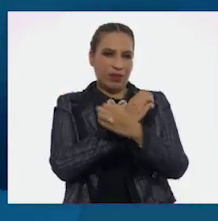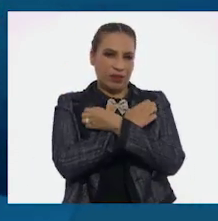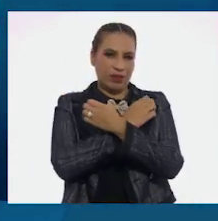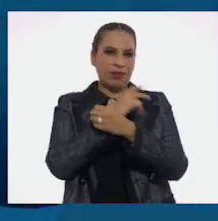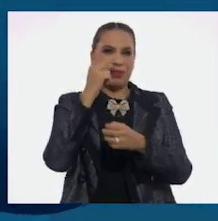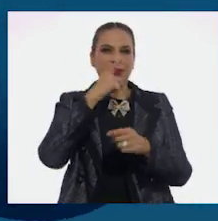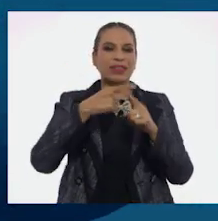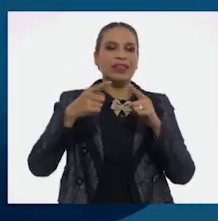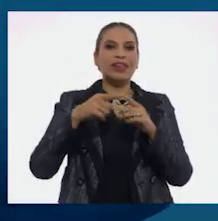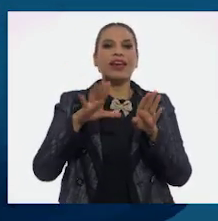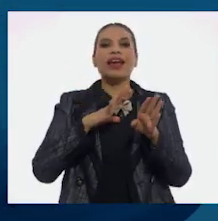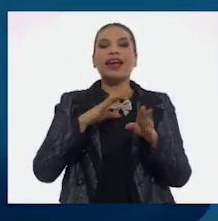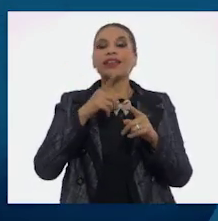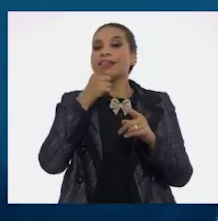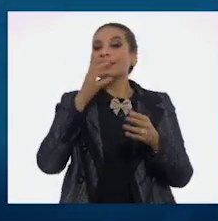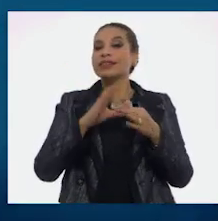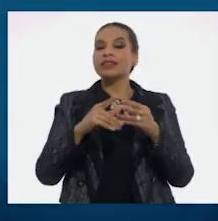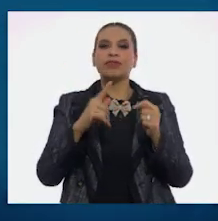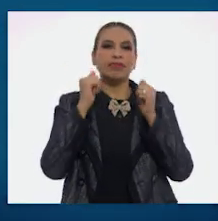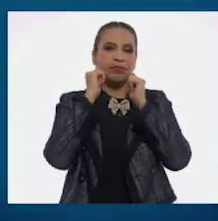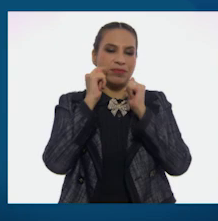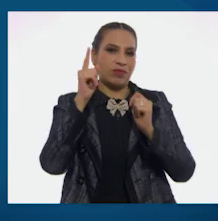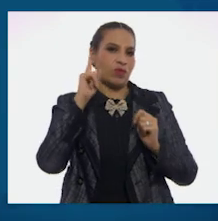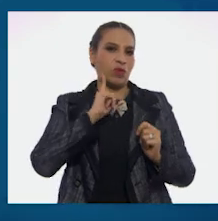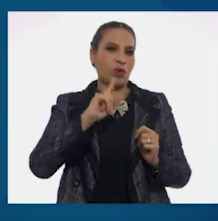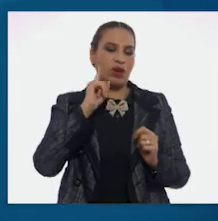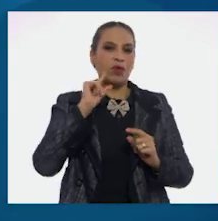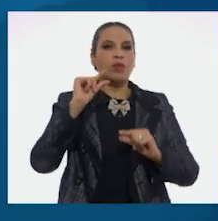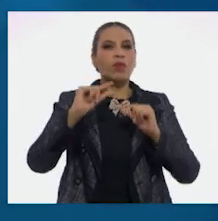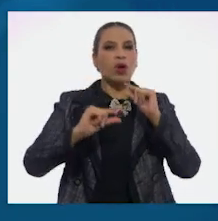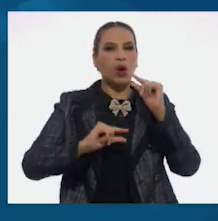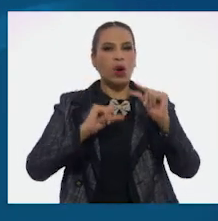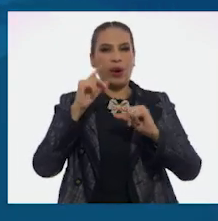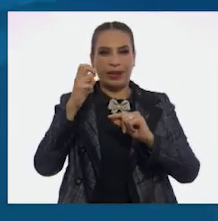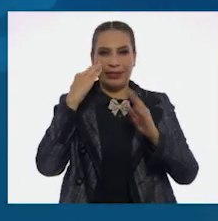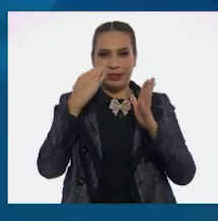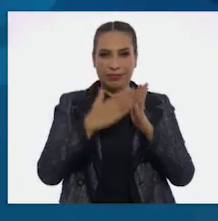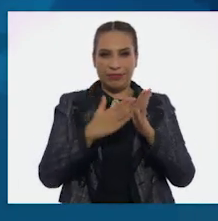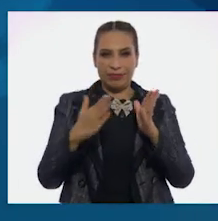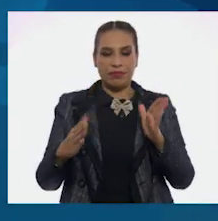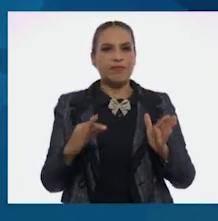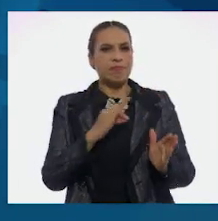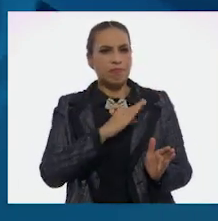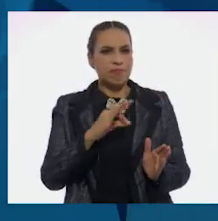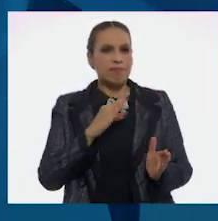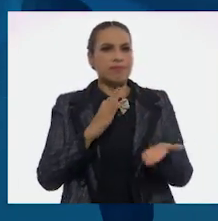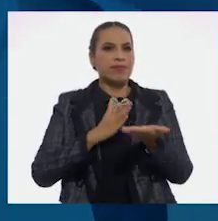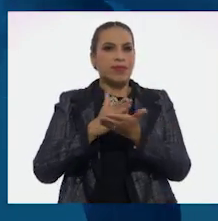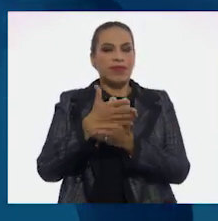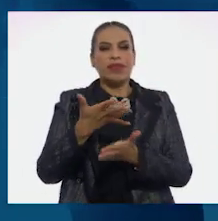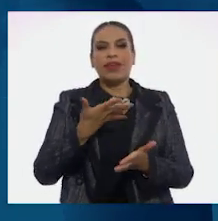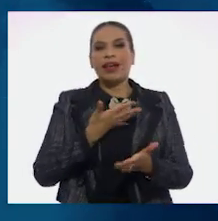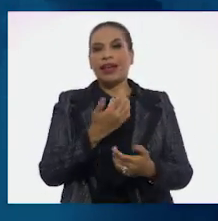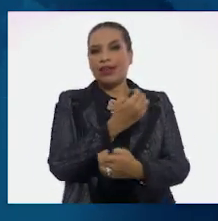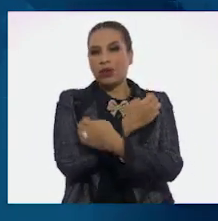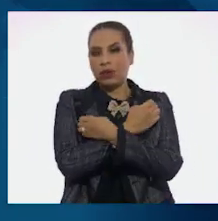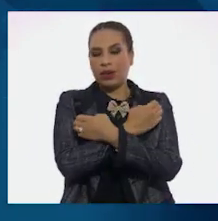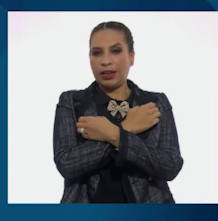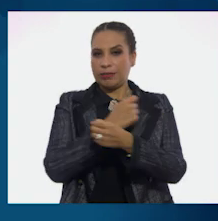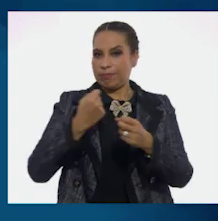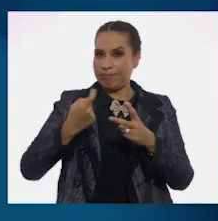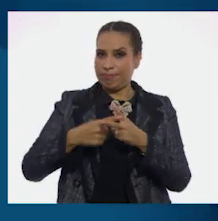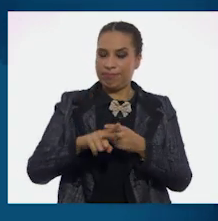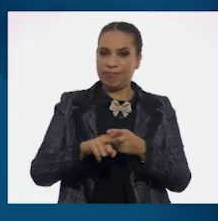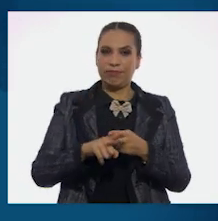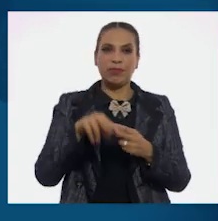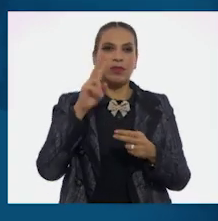mencionar es que, a pesar de que las mujeres poco a poco en esta época fueron pudiendo acceder a la educación, en un inicio